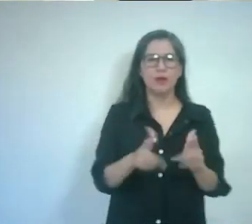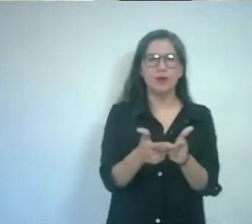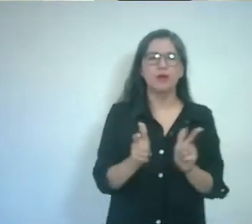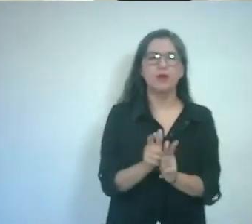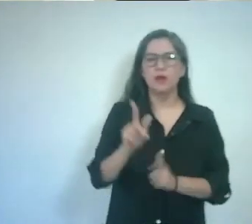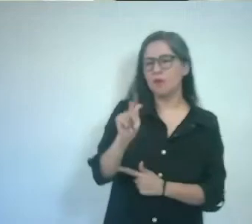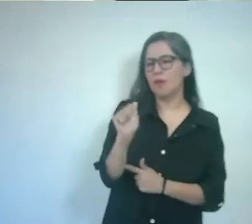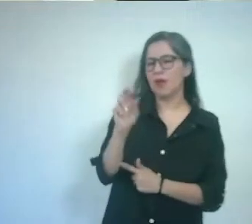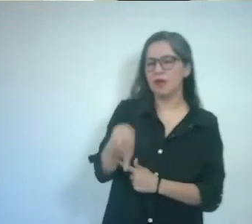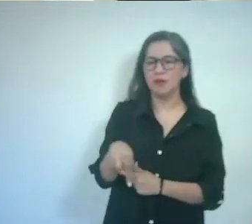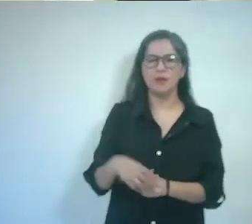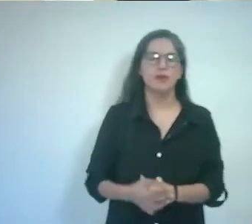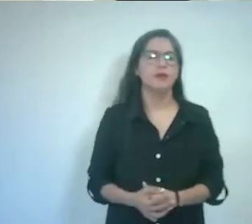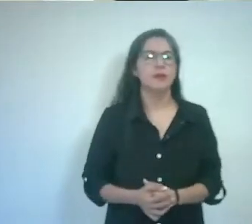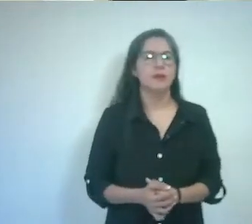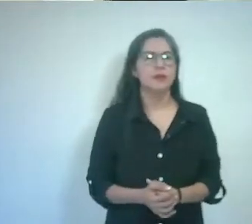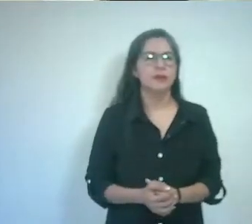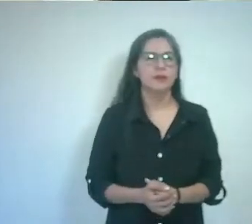Acción Nacional.